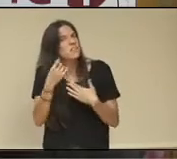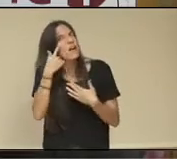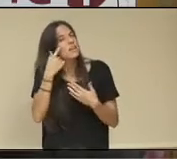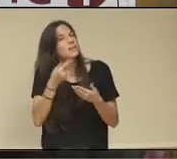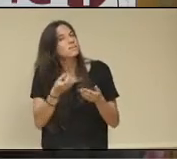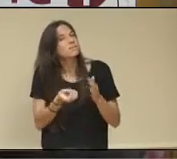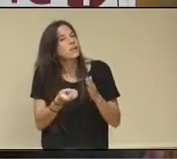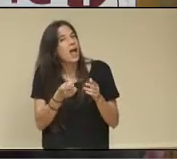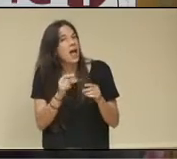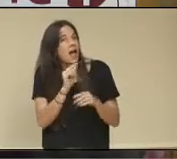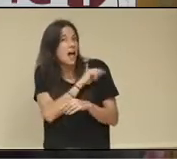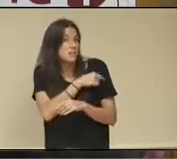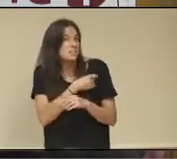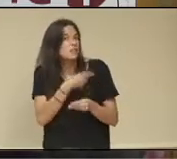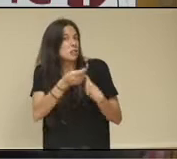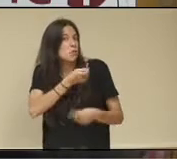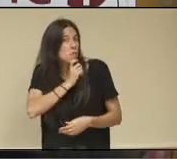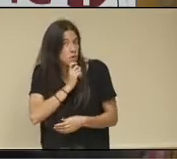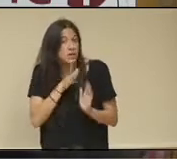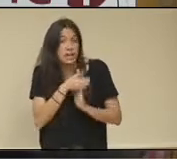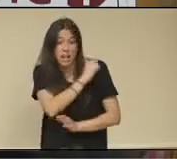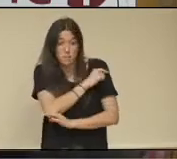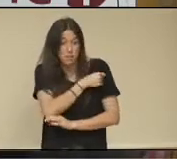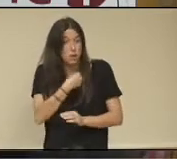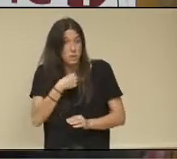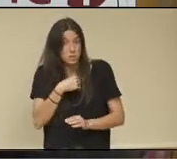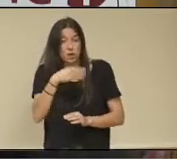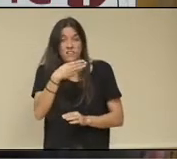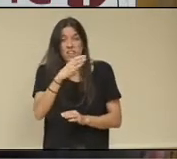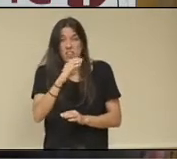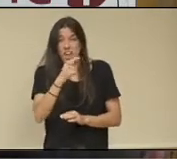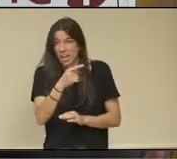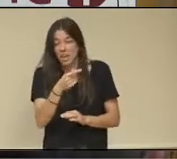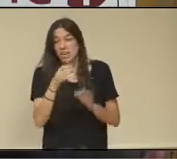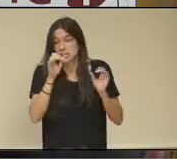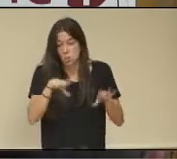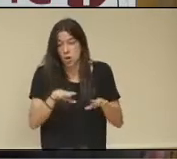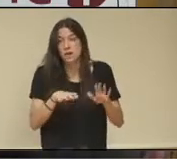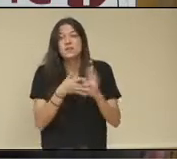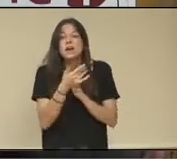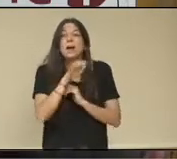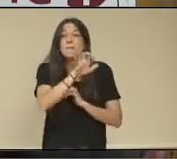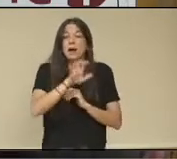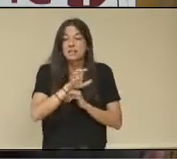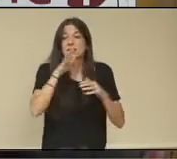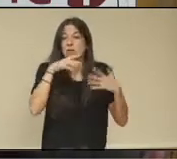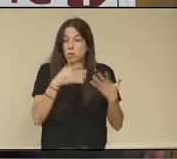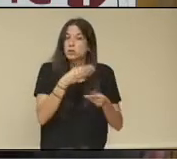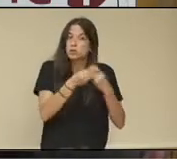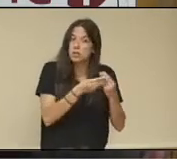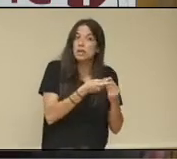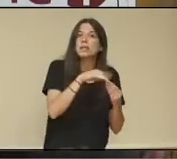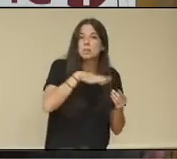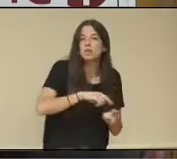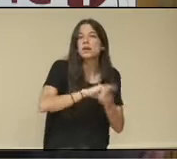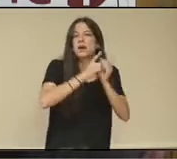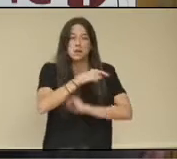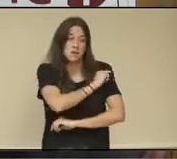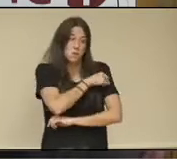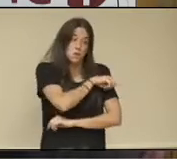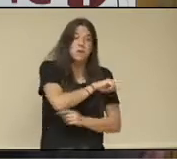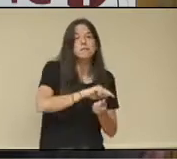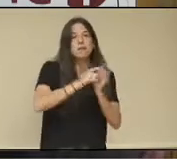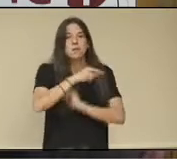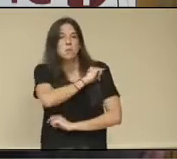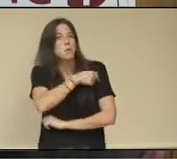Entonces, la administración es exactamente igual que BCG, por lo tanto, se podría en los países que se usan actualmente cambiar una vacuna con otra